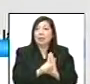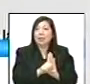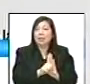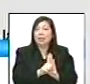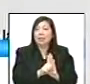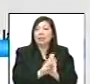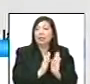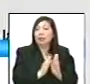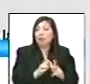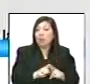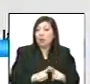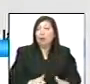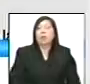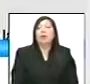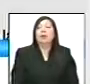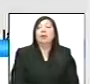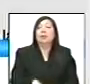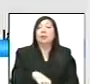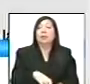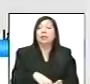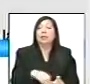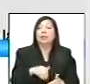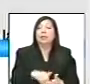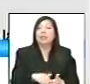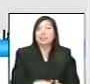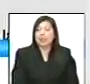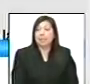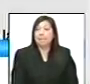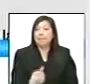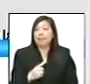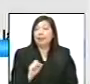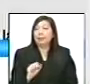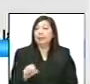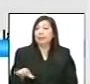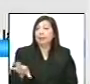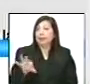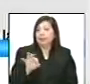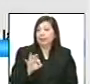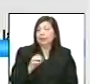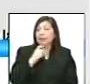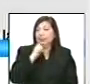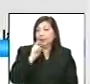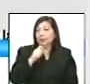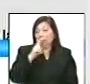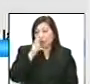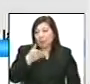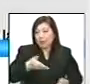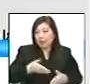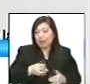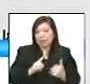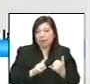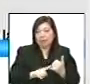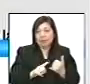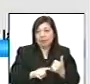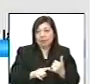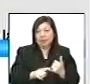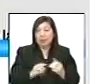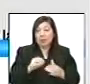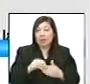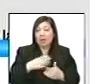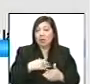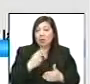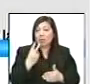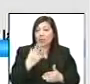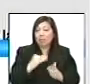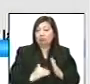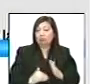de territorialidad y de población electoral. Para ser elegido congresista se requiere ser peruano de nacimiento, haber cumplido 25